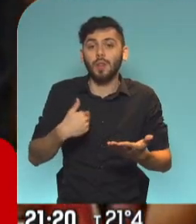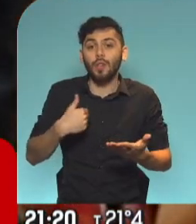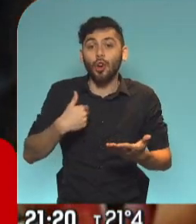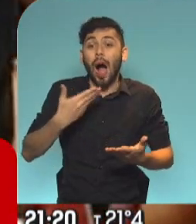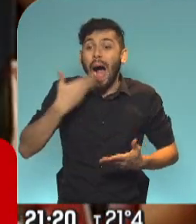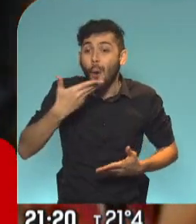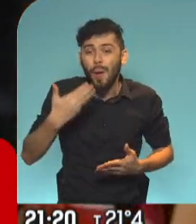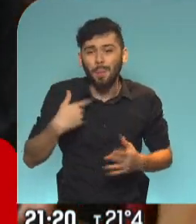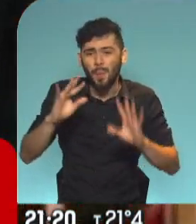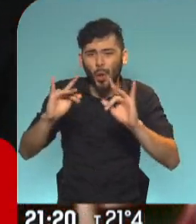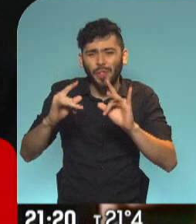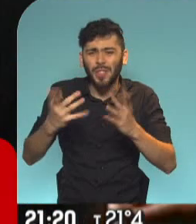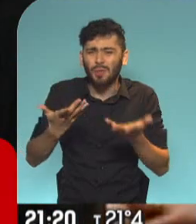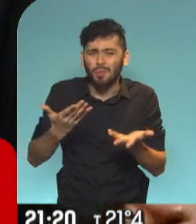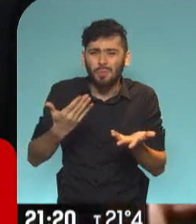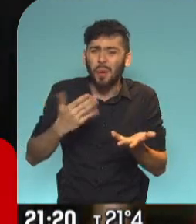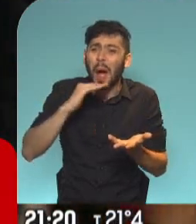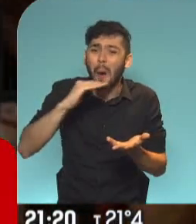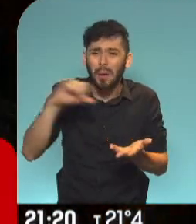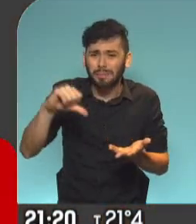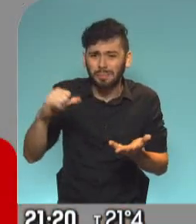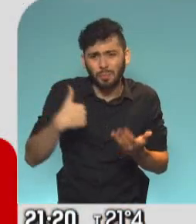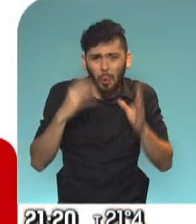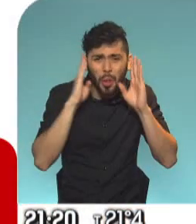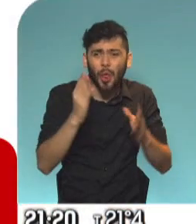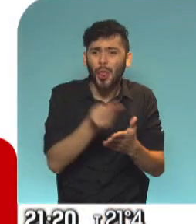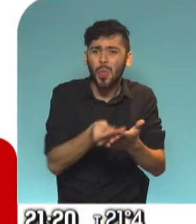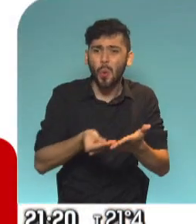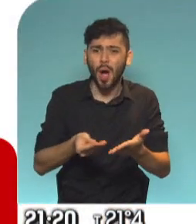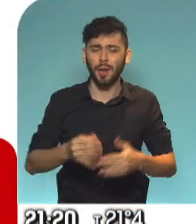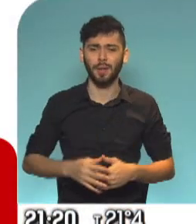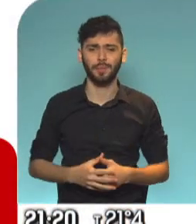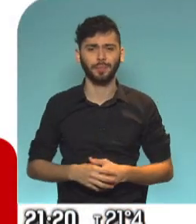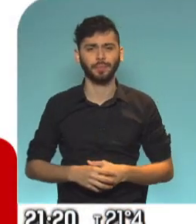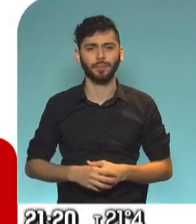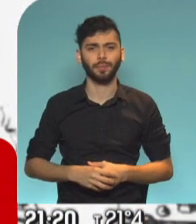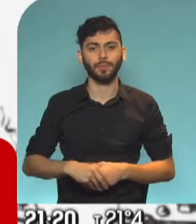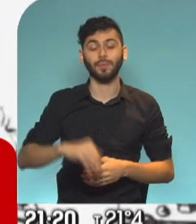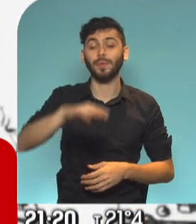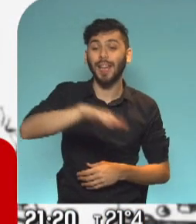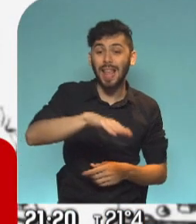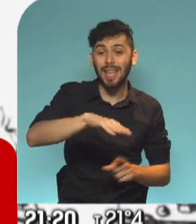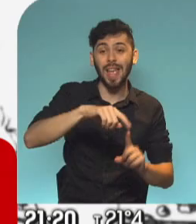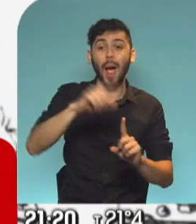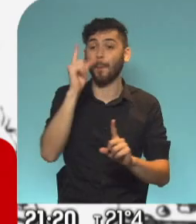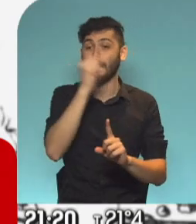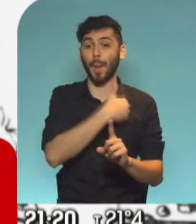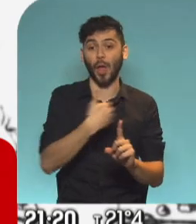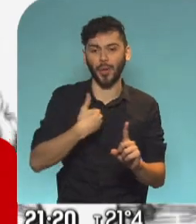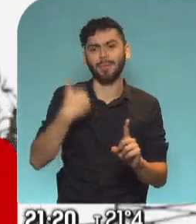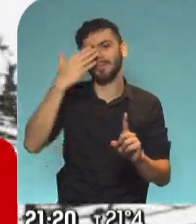cuesta muchísimo, no lo sé hacer, por eso me dediqué a dibujar. La niña, sus padres y sus amigos